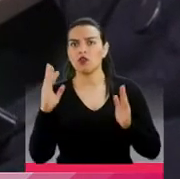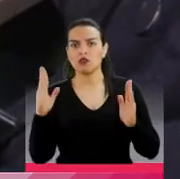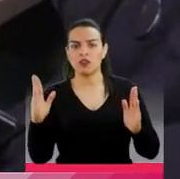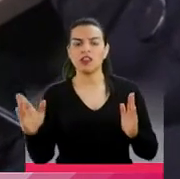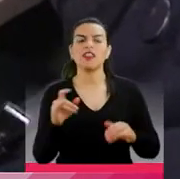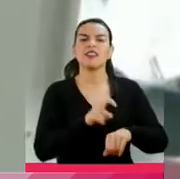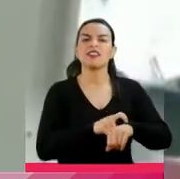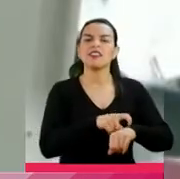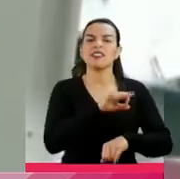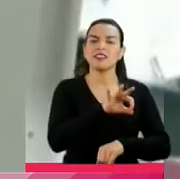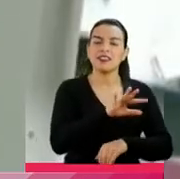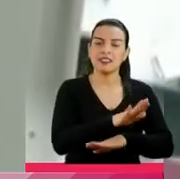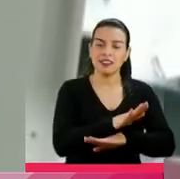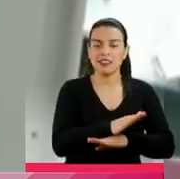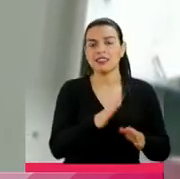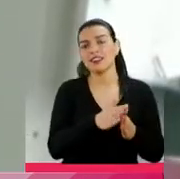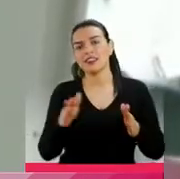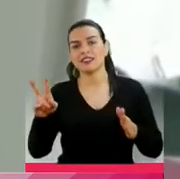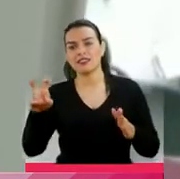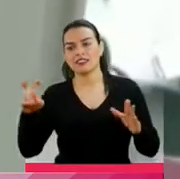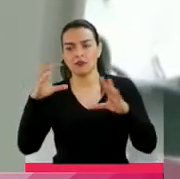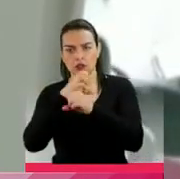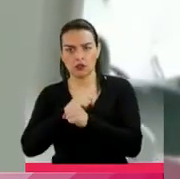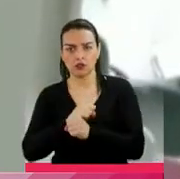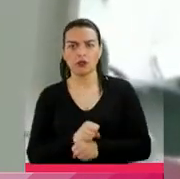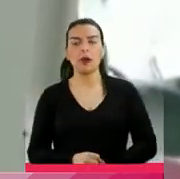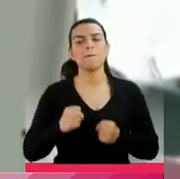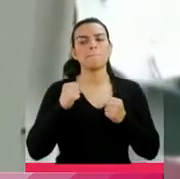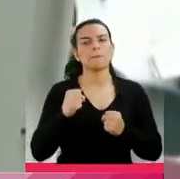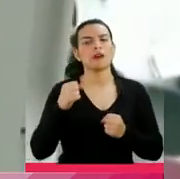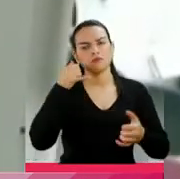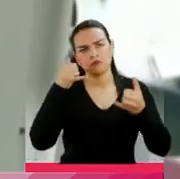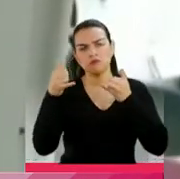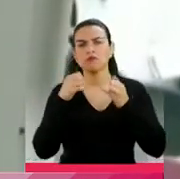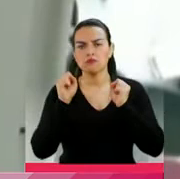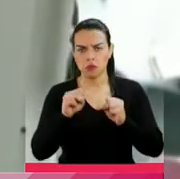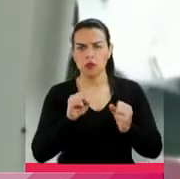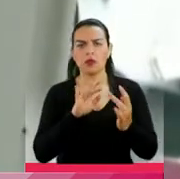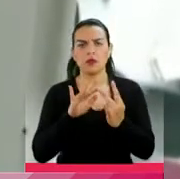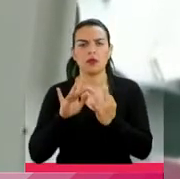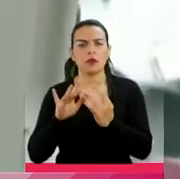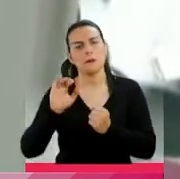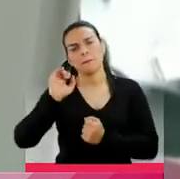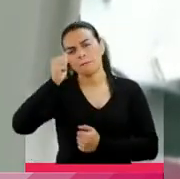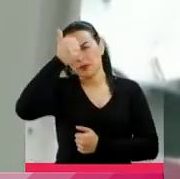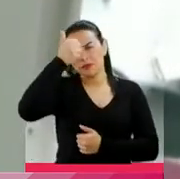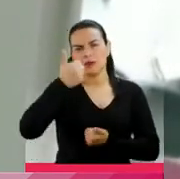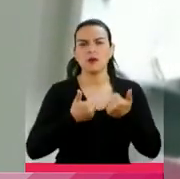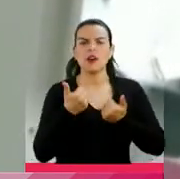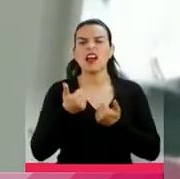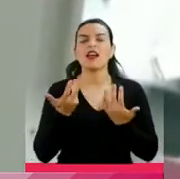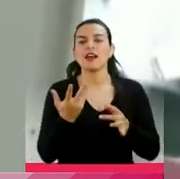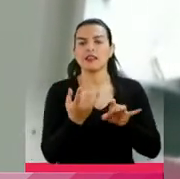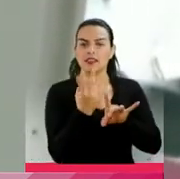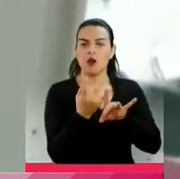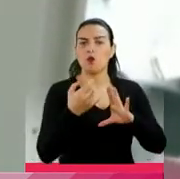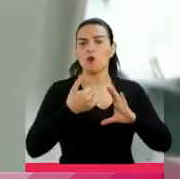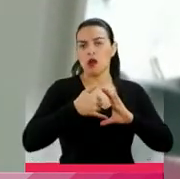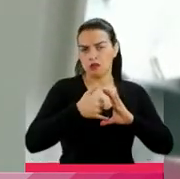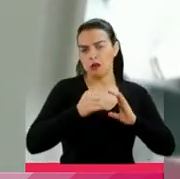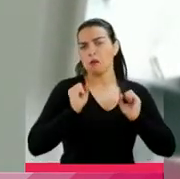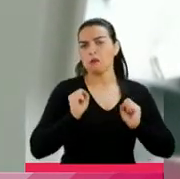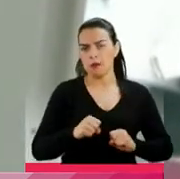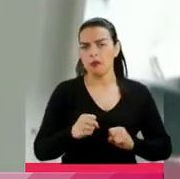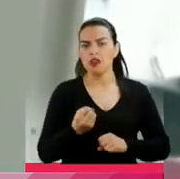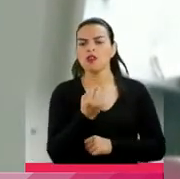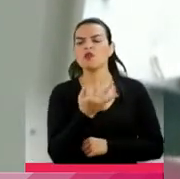de la noche. Tenemos diferentes canales de contacto. El principal es un chat de WhatsApp en el número